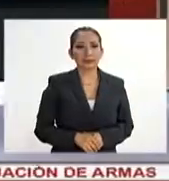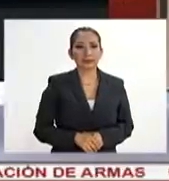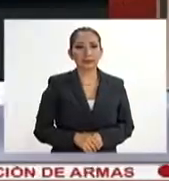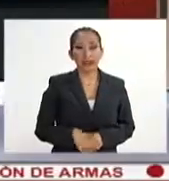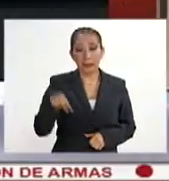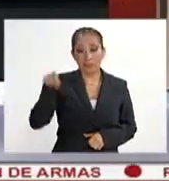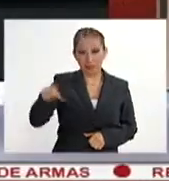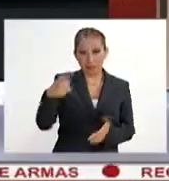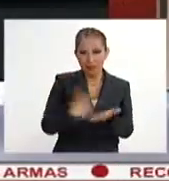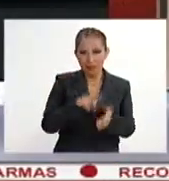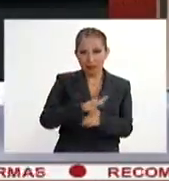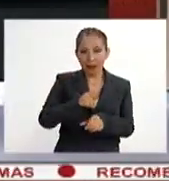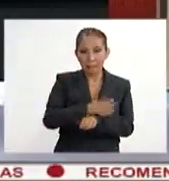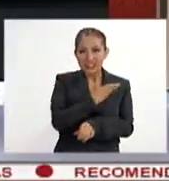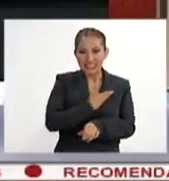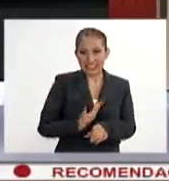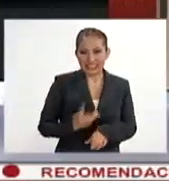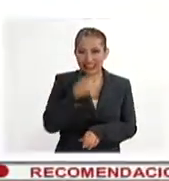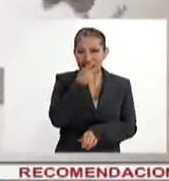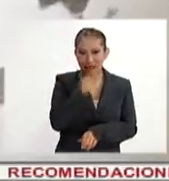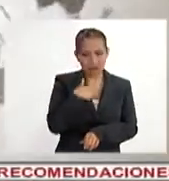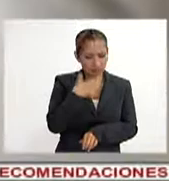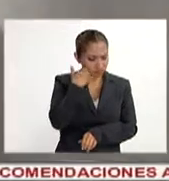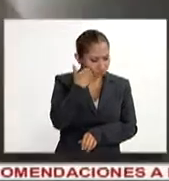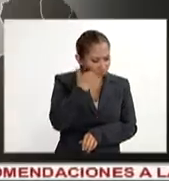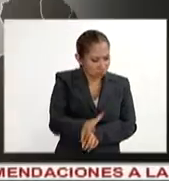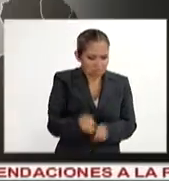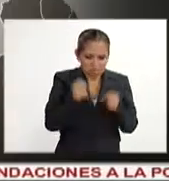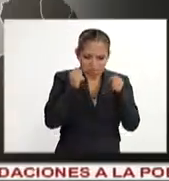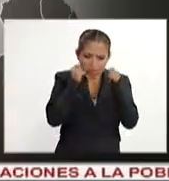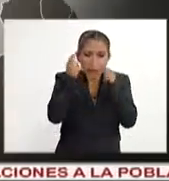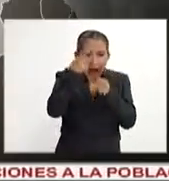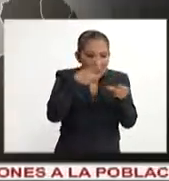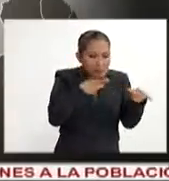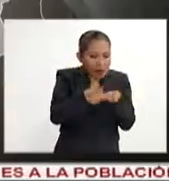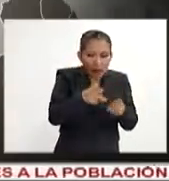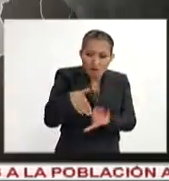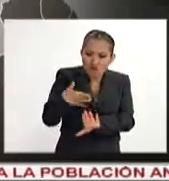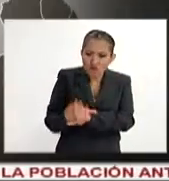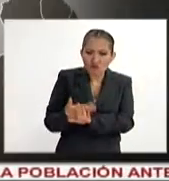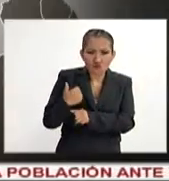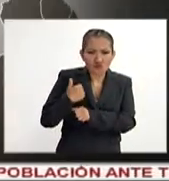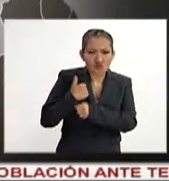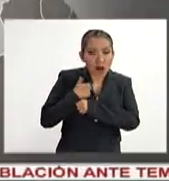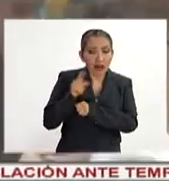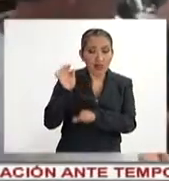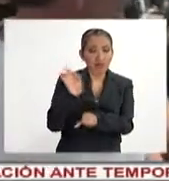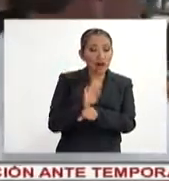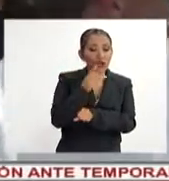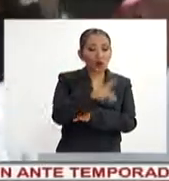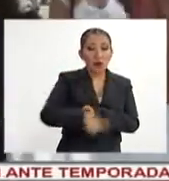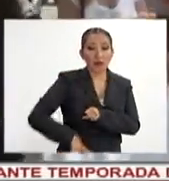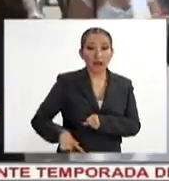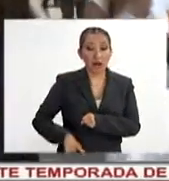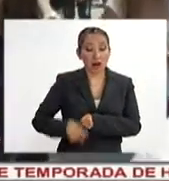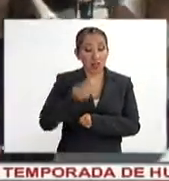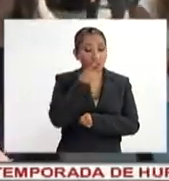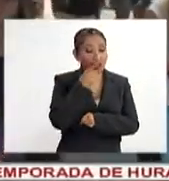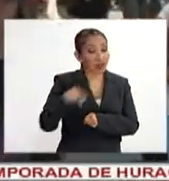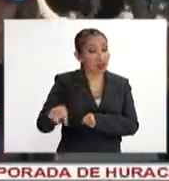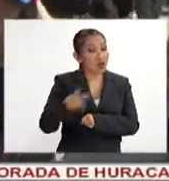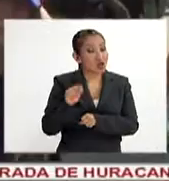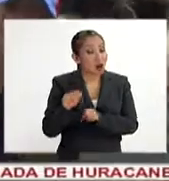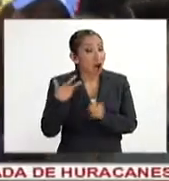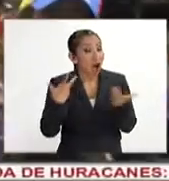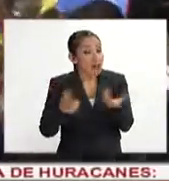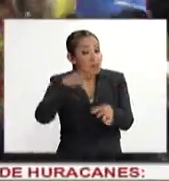Ahí mismo en Venezuela, el presidente Maduro aseguró que está dispuesto para preparar una embestida armada y defender a su gobierno. Dijo que lo que no